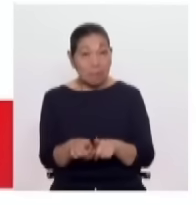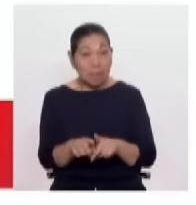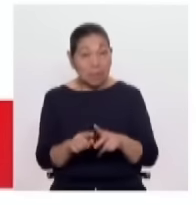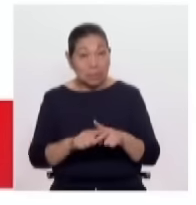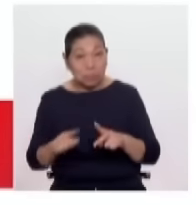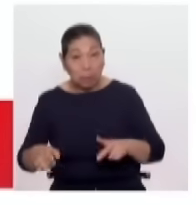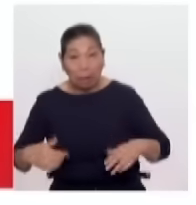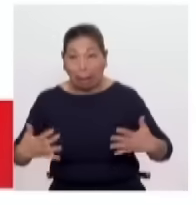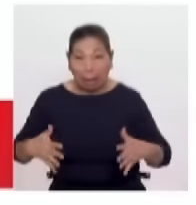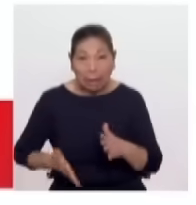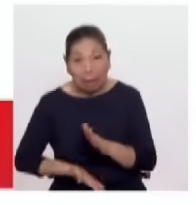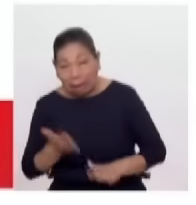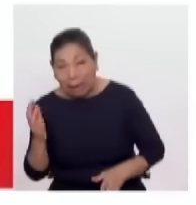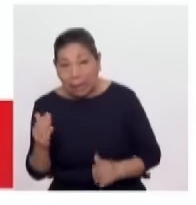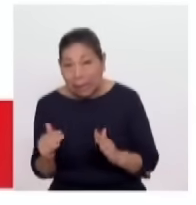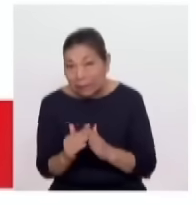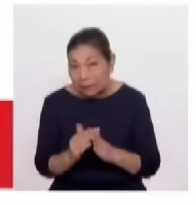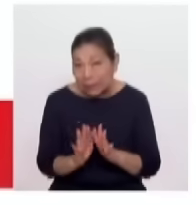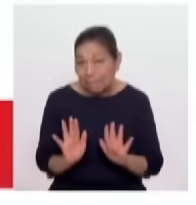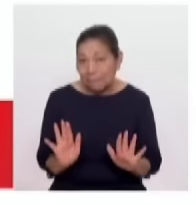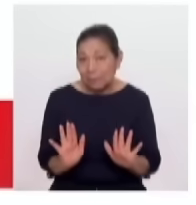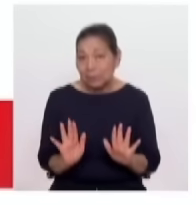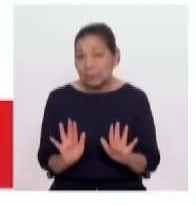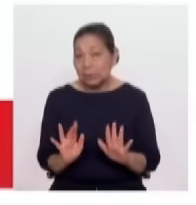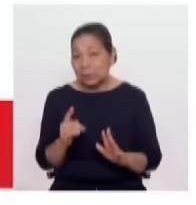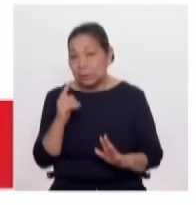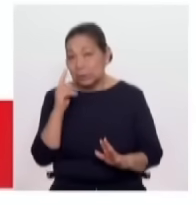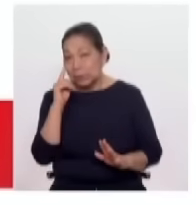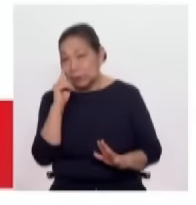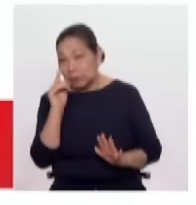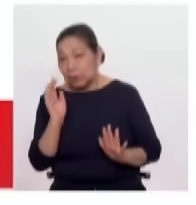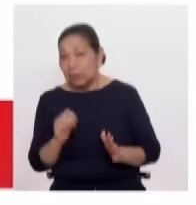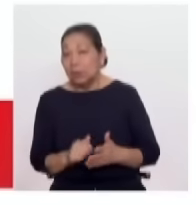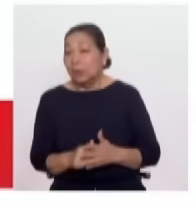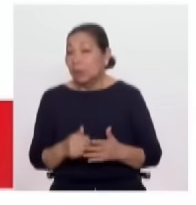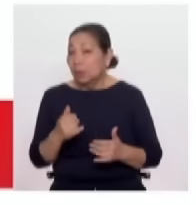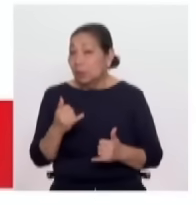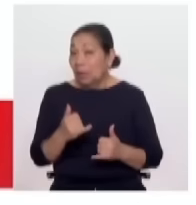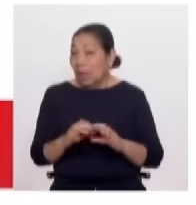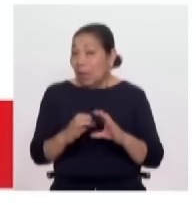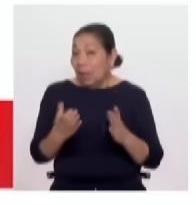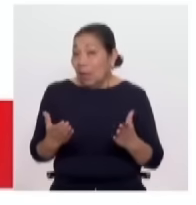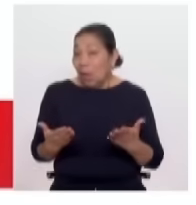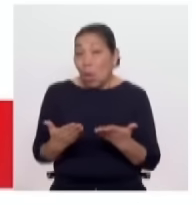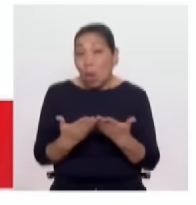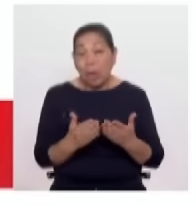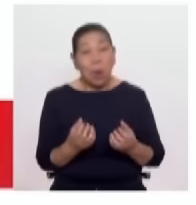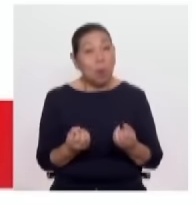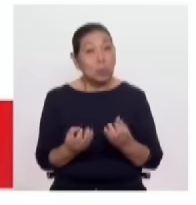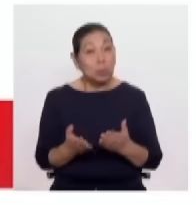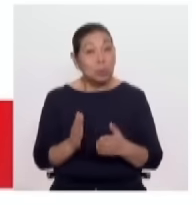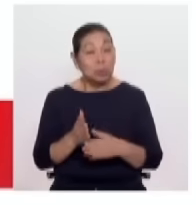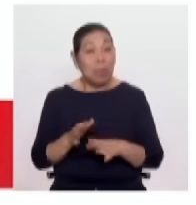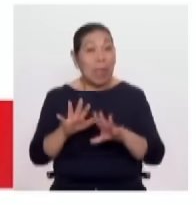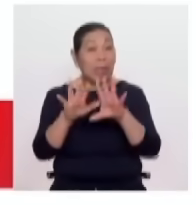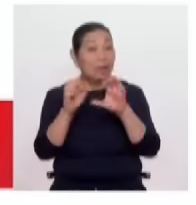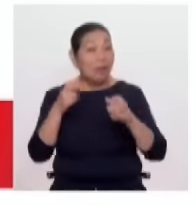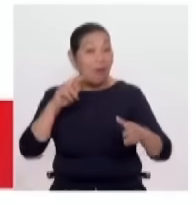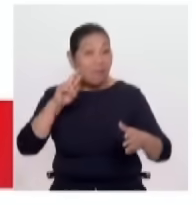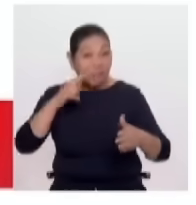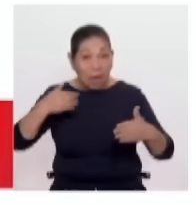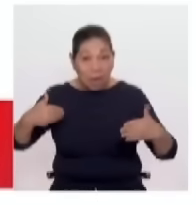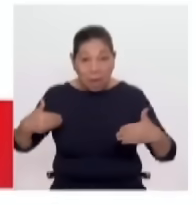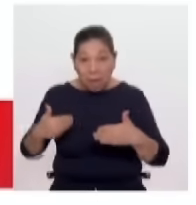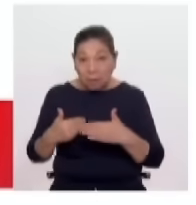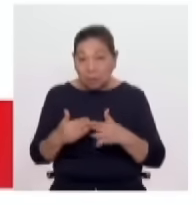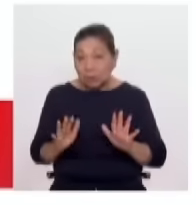salido alarmadas de sus viviendas. Estamos todavía terminando las clases escolares. Muchos están en exámenes finales